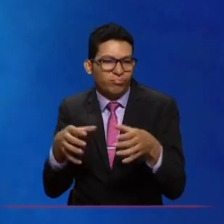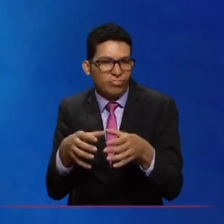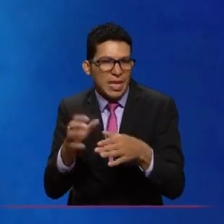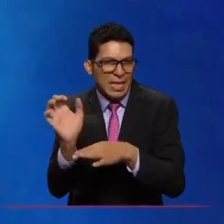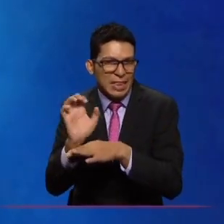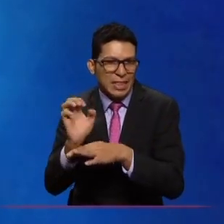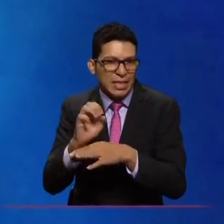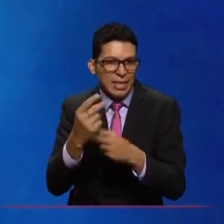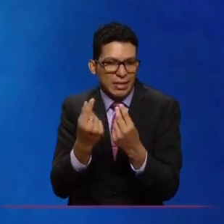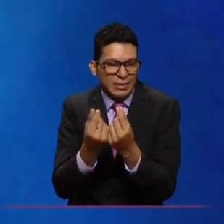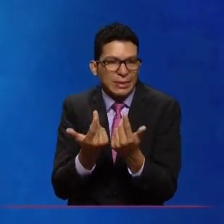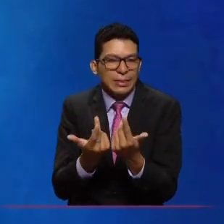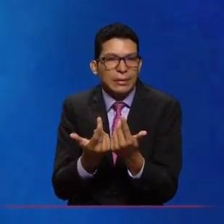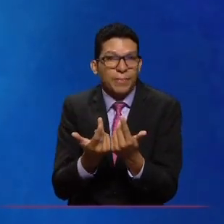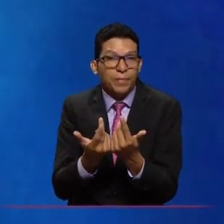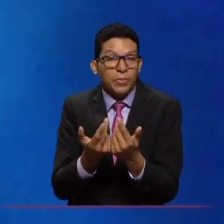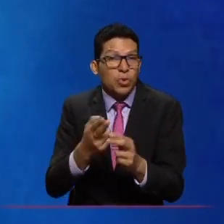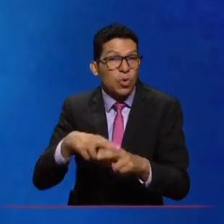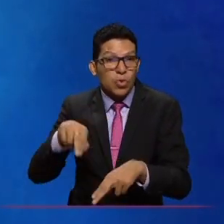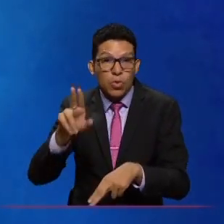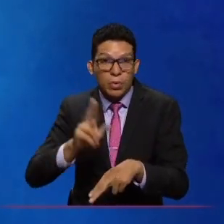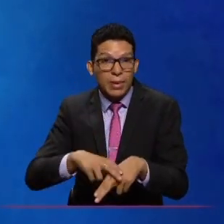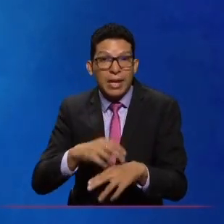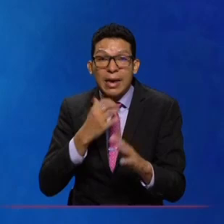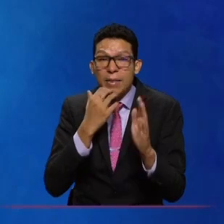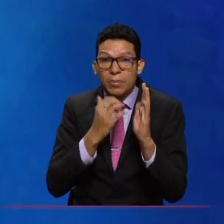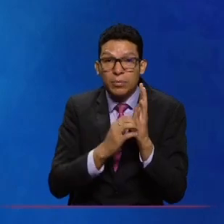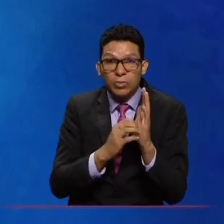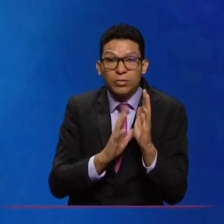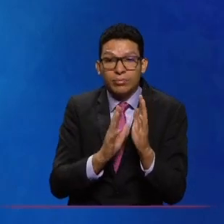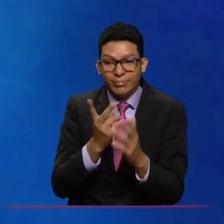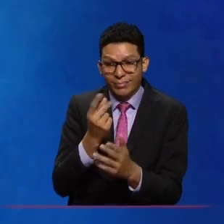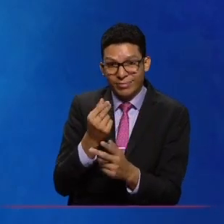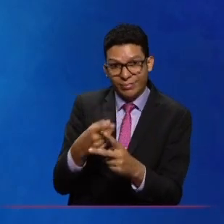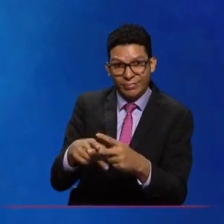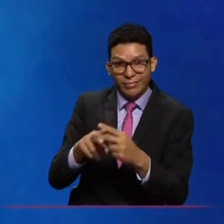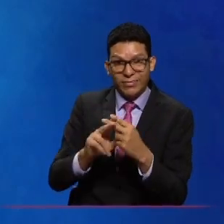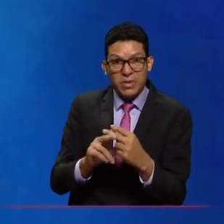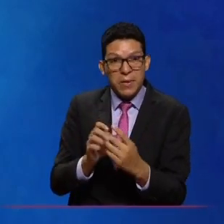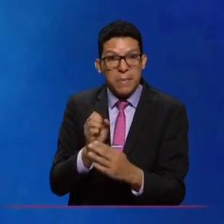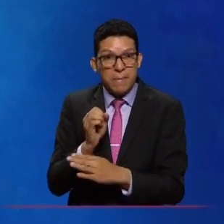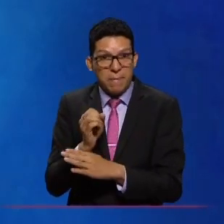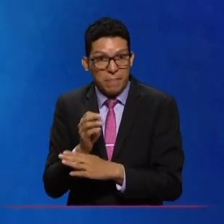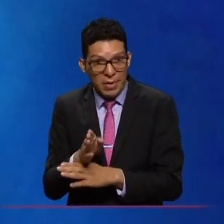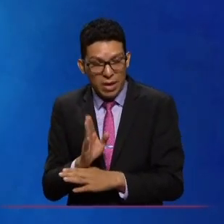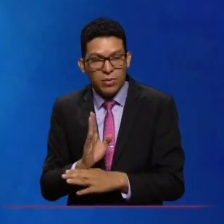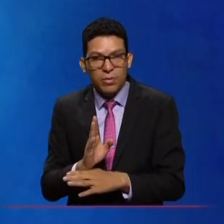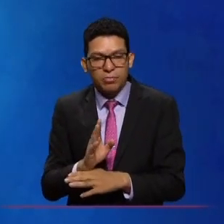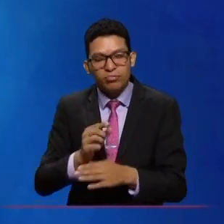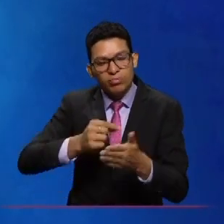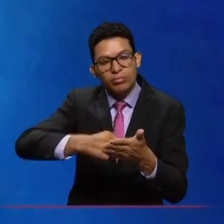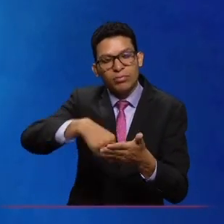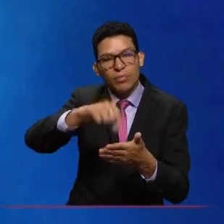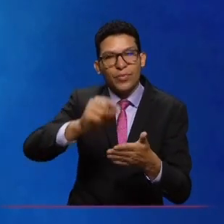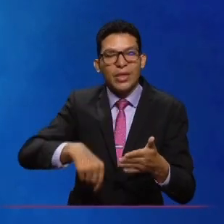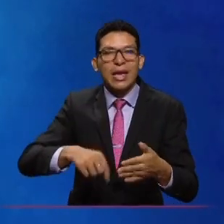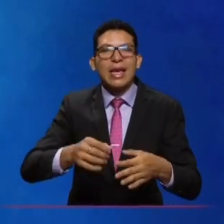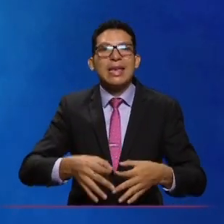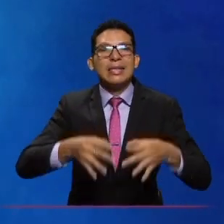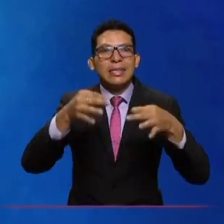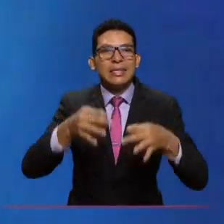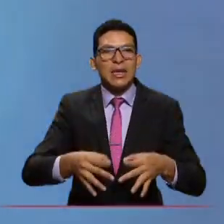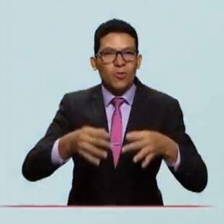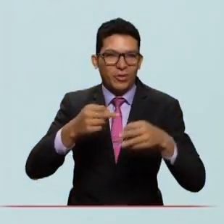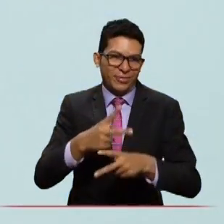entidad financiera, normalmente cuando uno adquiere un crédito con un banco o con una entidad financiera, firma un seguro de vida. Y